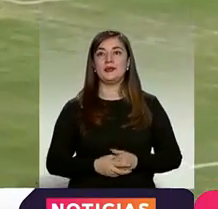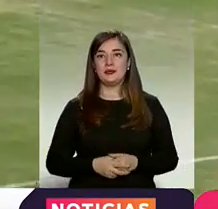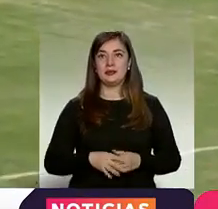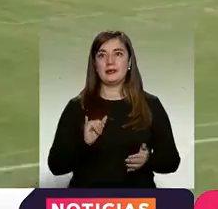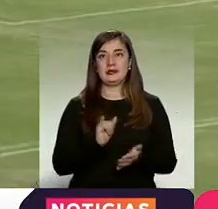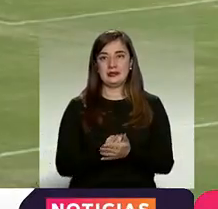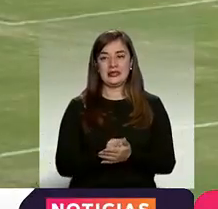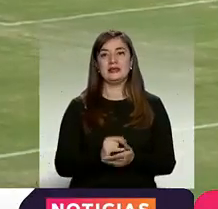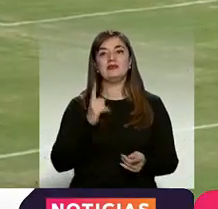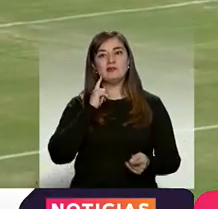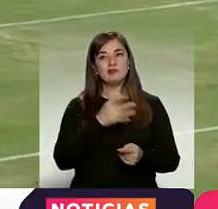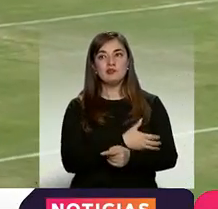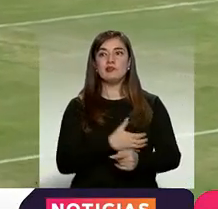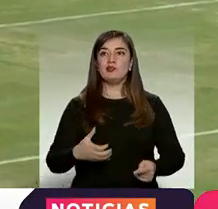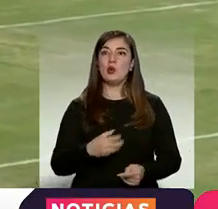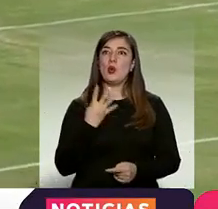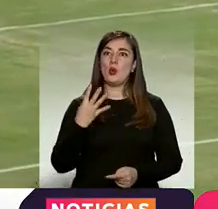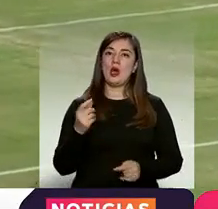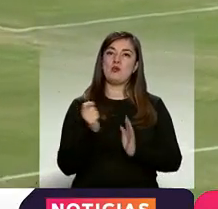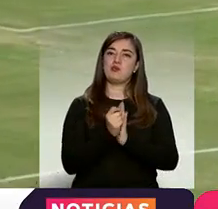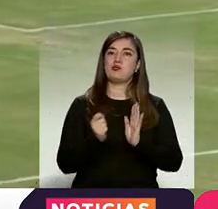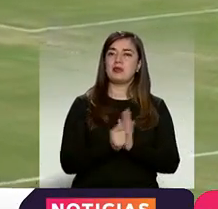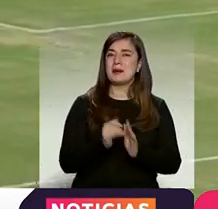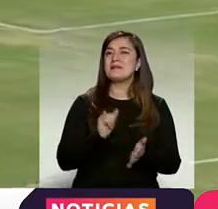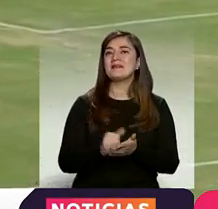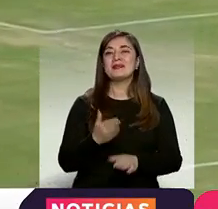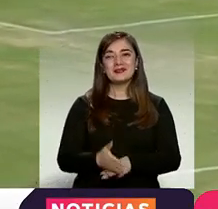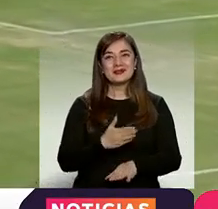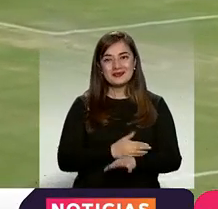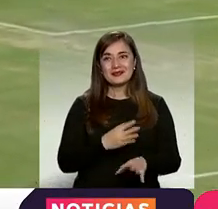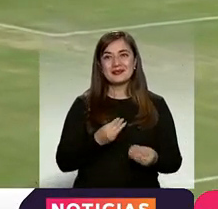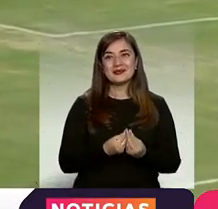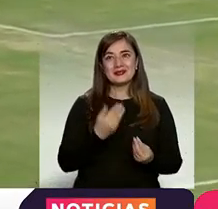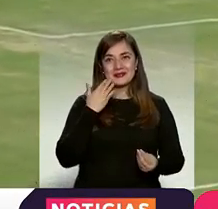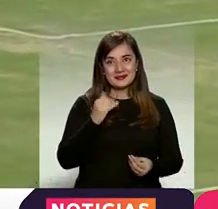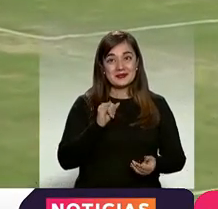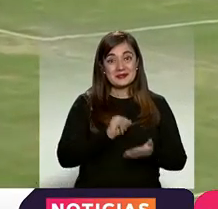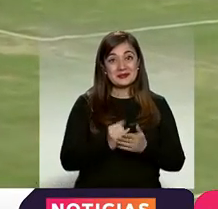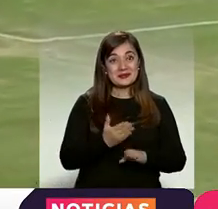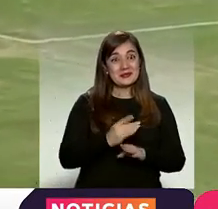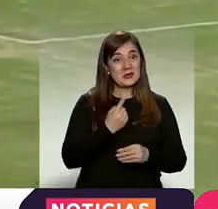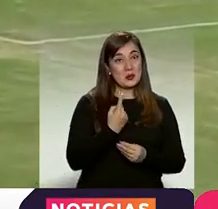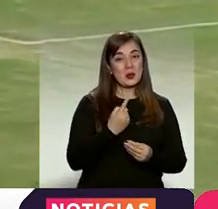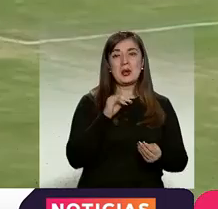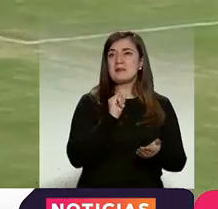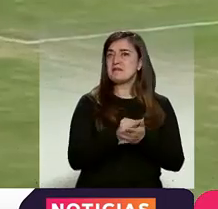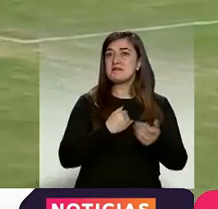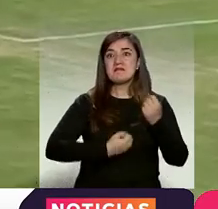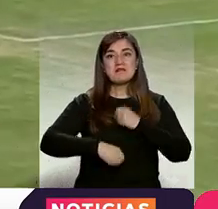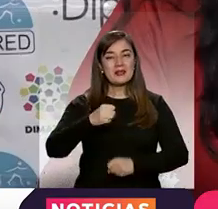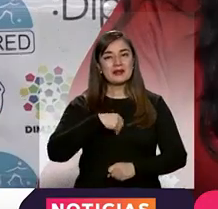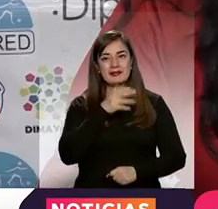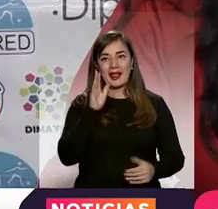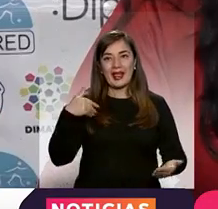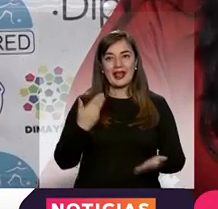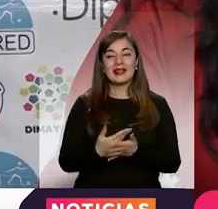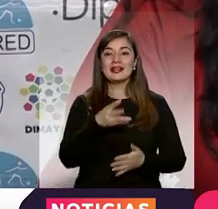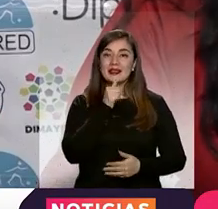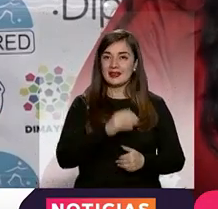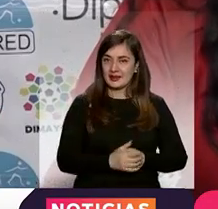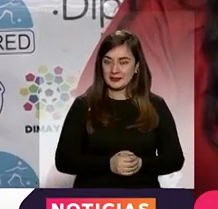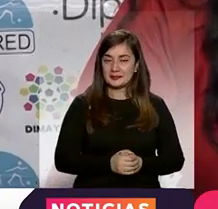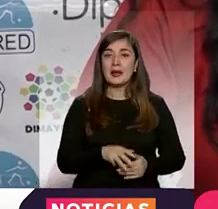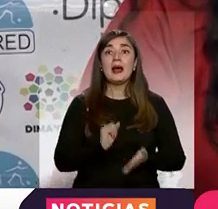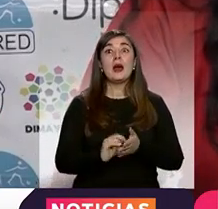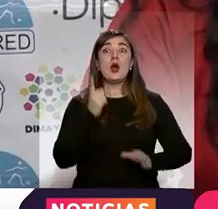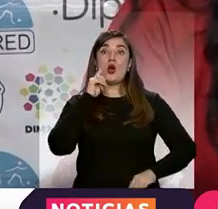ese triunfo, Forta quedó con 4 puntos, los mismos de las aseguradoras que desde la fecha 1 no conocen de victorias. Un muy buen primer